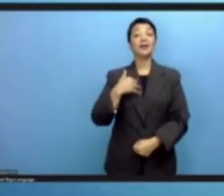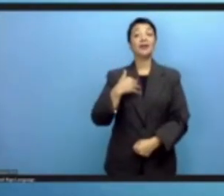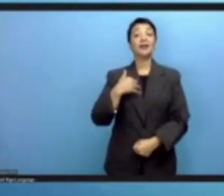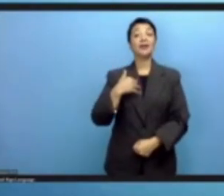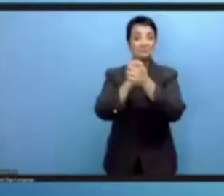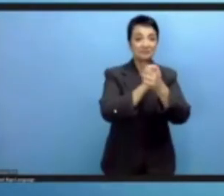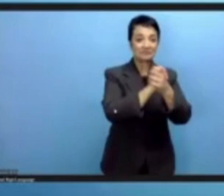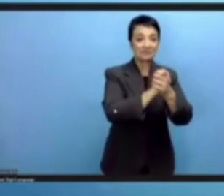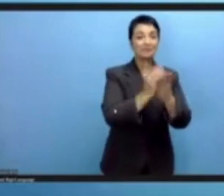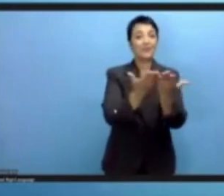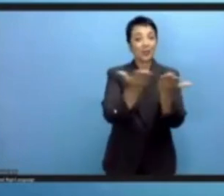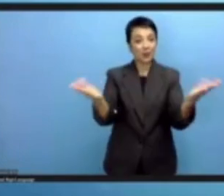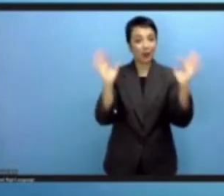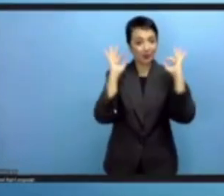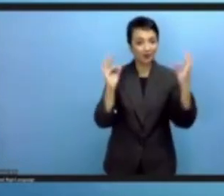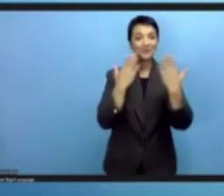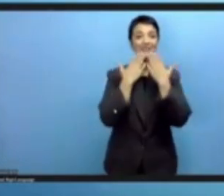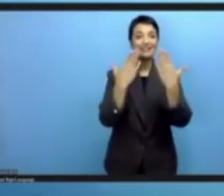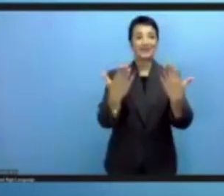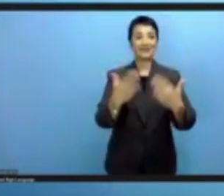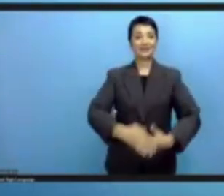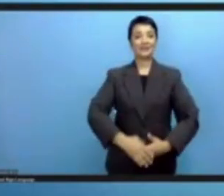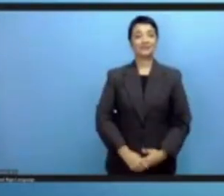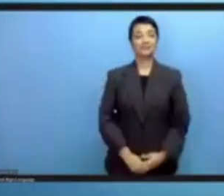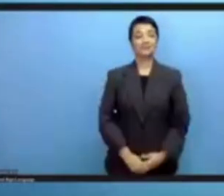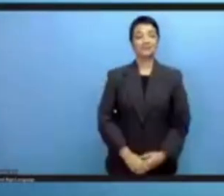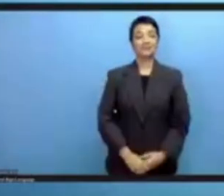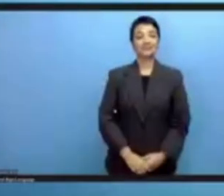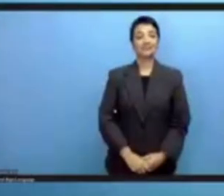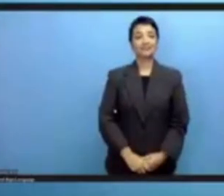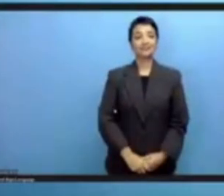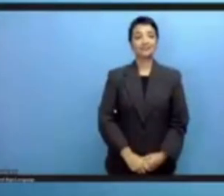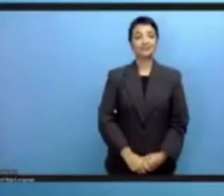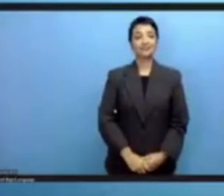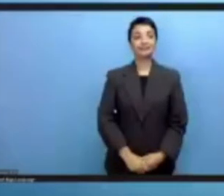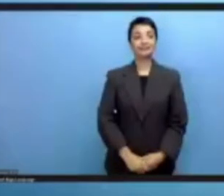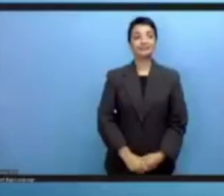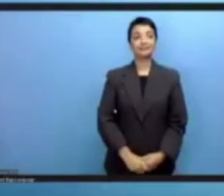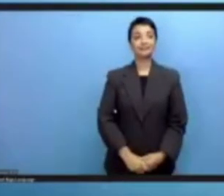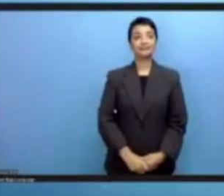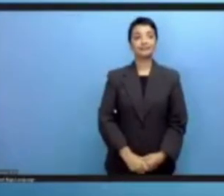Les deseo lo mejor en sus deliberaciones Muchísimas gracias